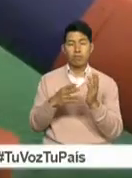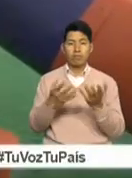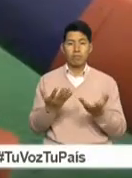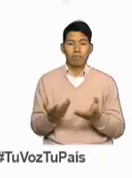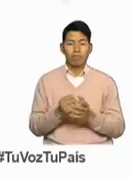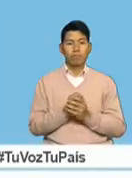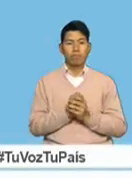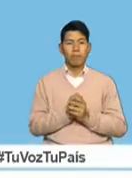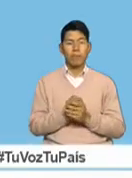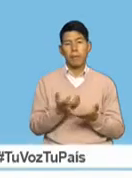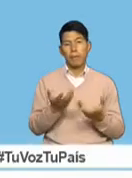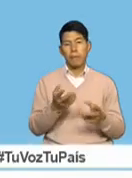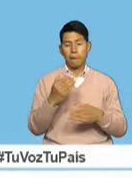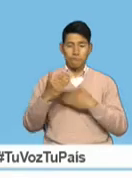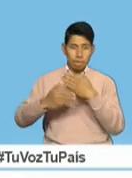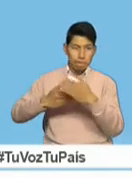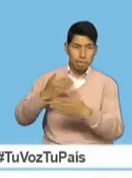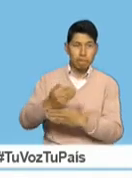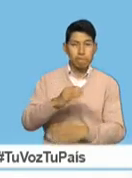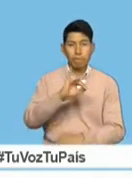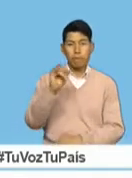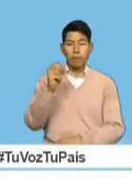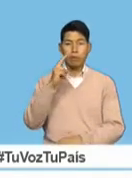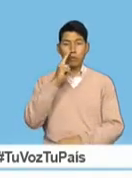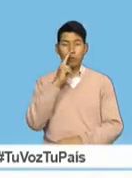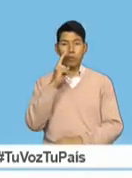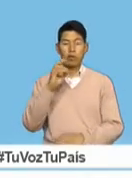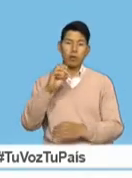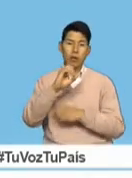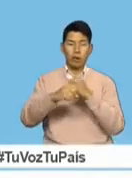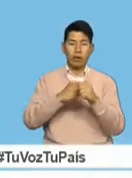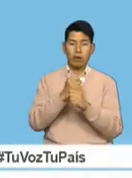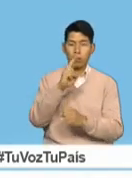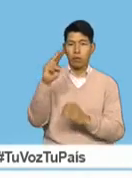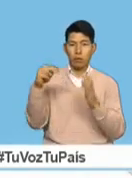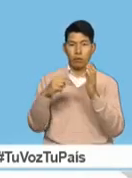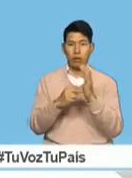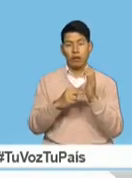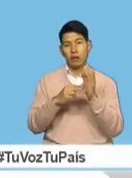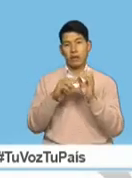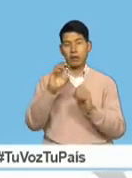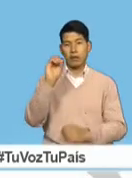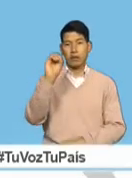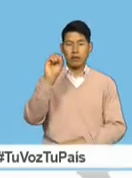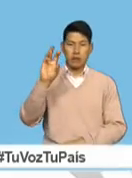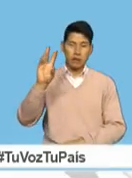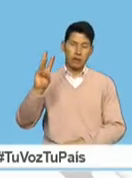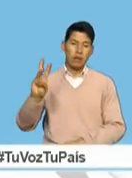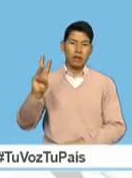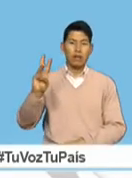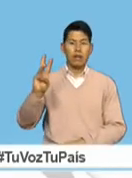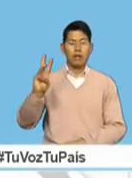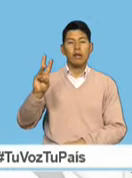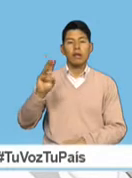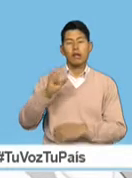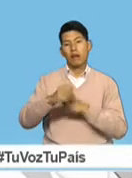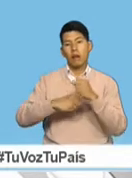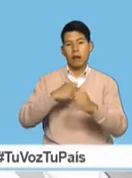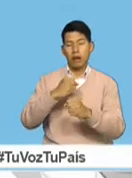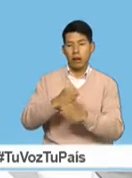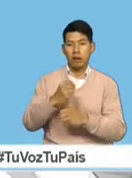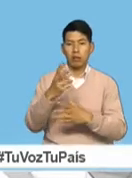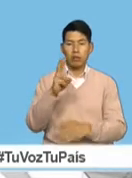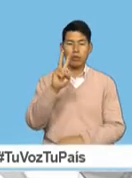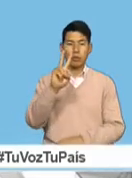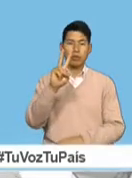inec en el período de junio de 2007 a junio de 2017 la pobreza en esta ciudad pasó de 18,9 por